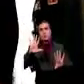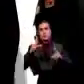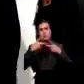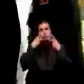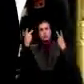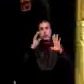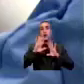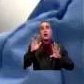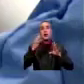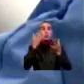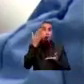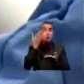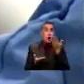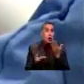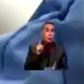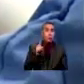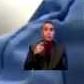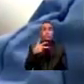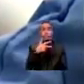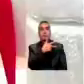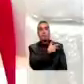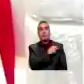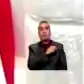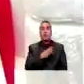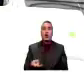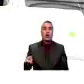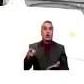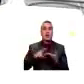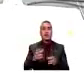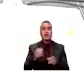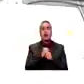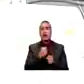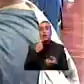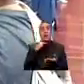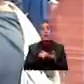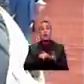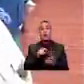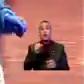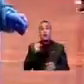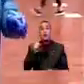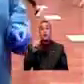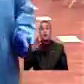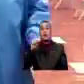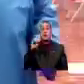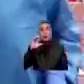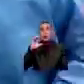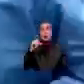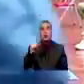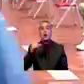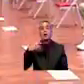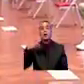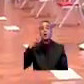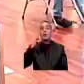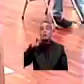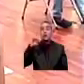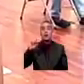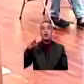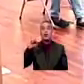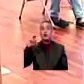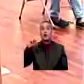que ya se contempla la posibilidad de aplicar la vacuna de refuerzo. Es decir, en el caso de AstraZeneca, Pfizer y Sinovac,